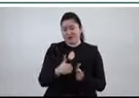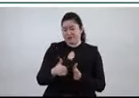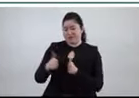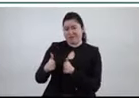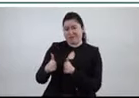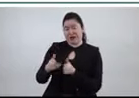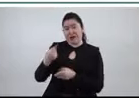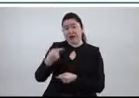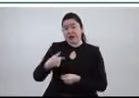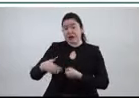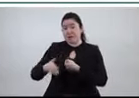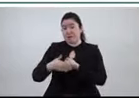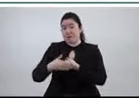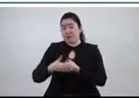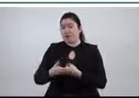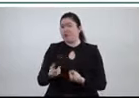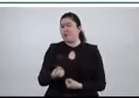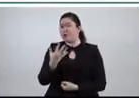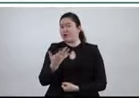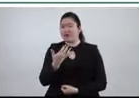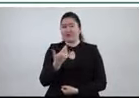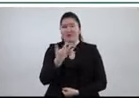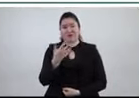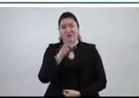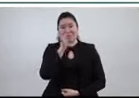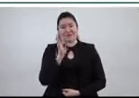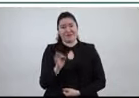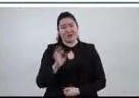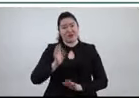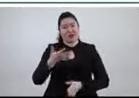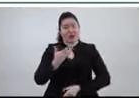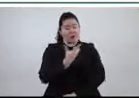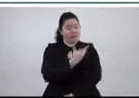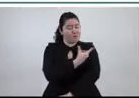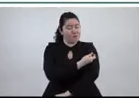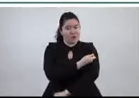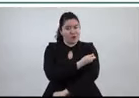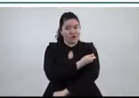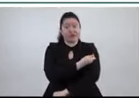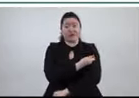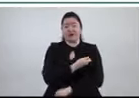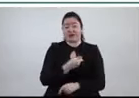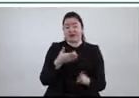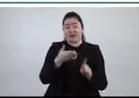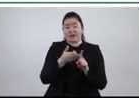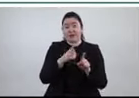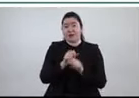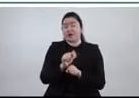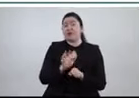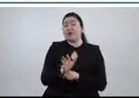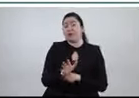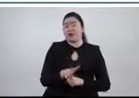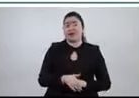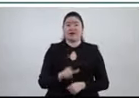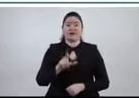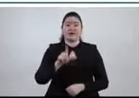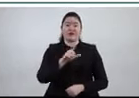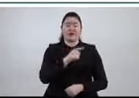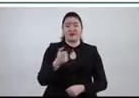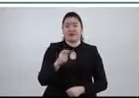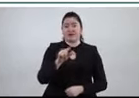continuar, llegaremos al 55% de vacunación, alcanzaremos la meta de